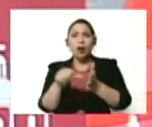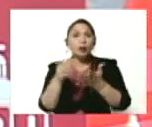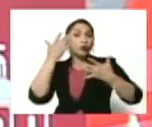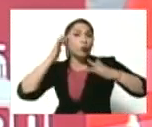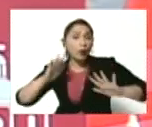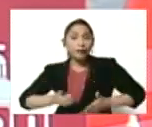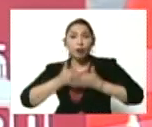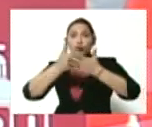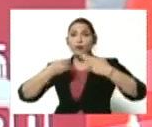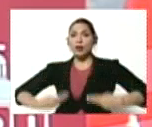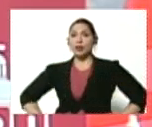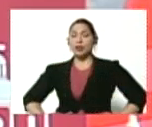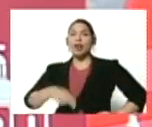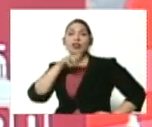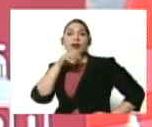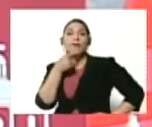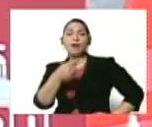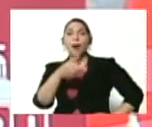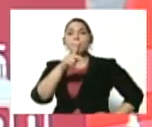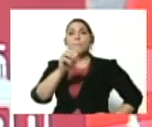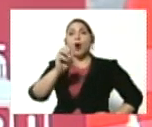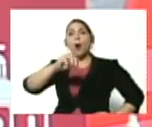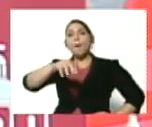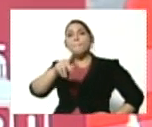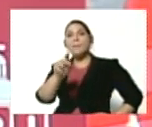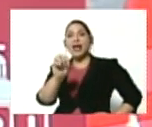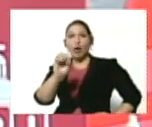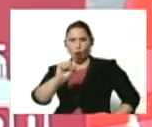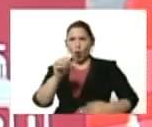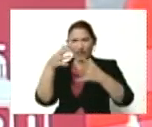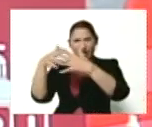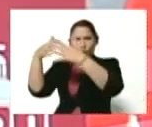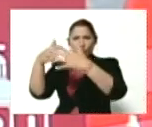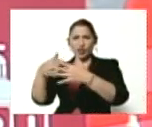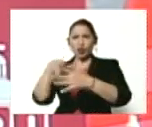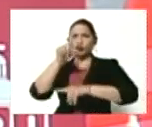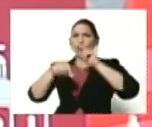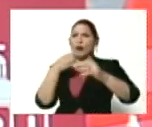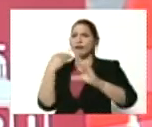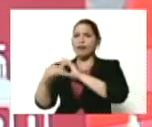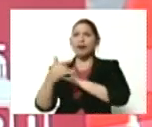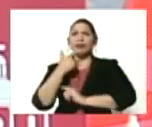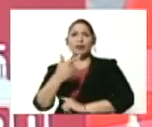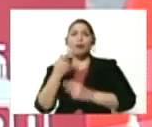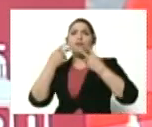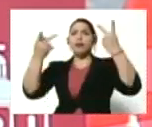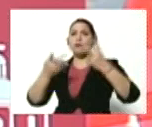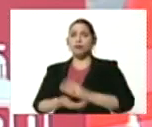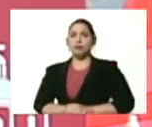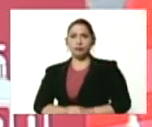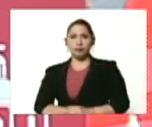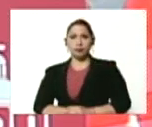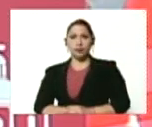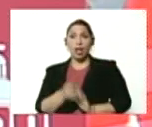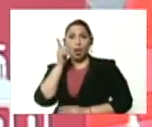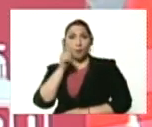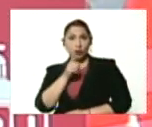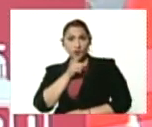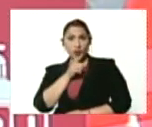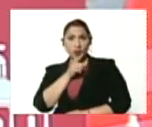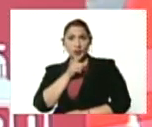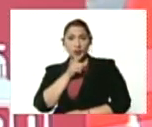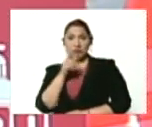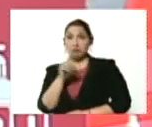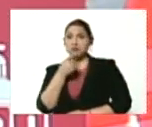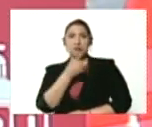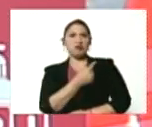humanitaria de la que habla Mike Pompeo en sus tweets y en sus declaraciones, y que Leopoldo López no había rendido cuenta